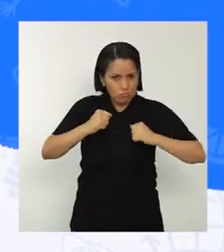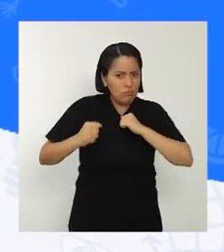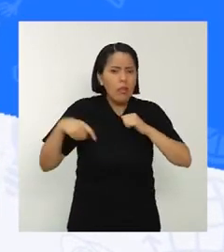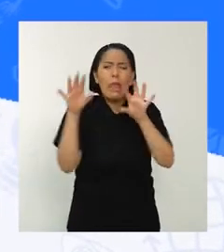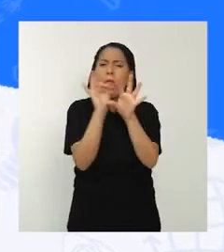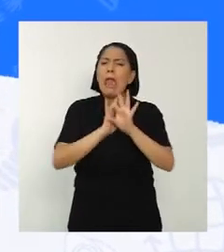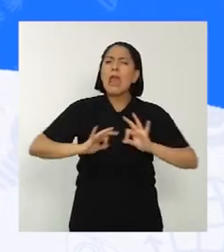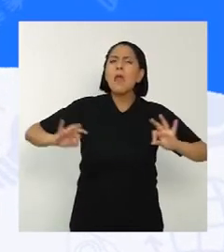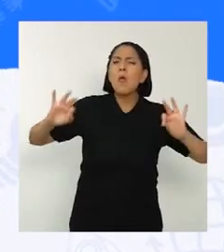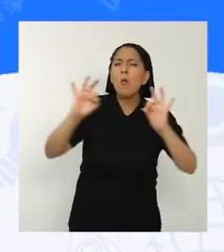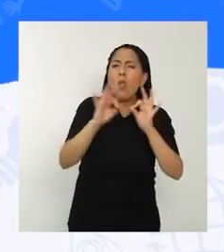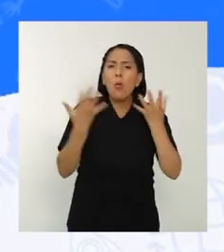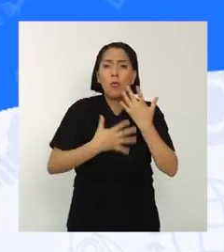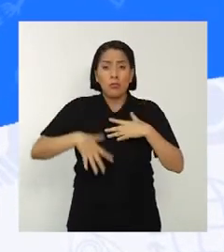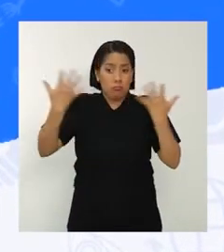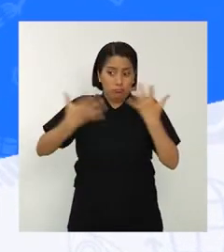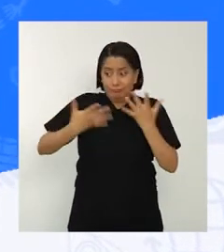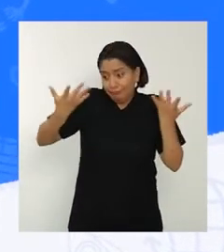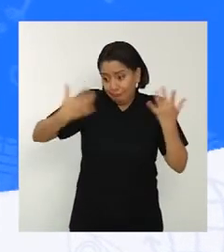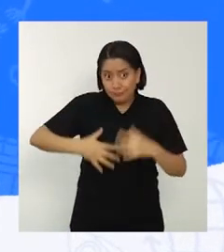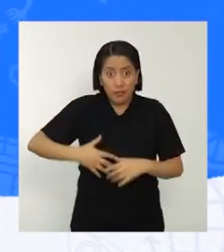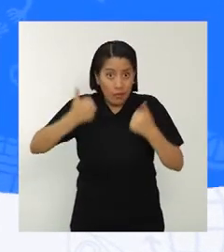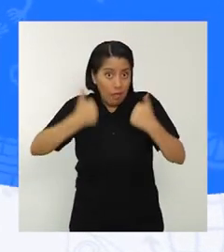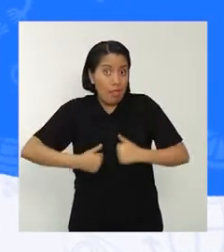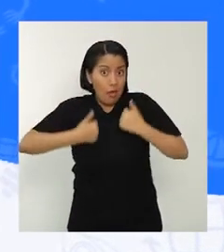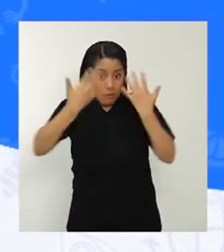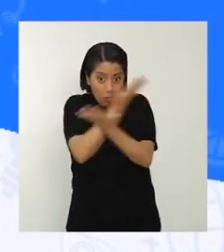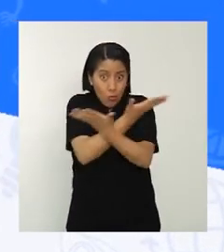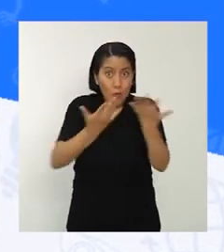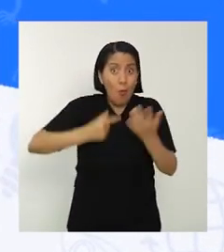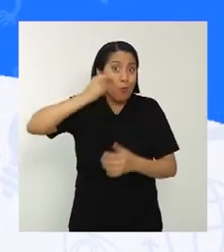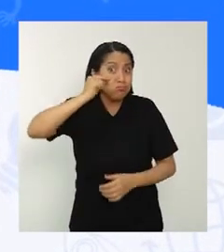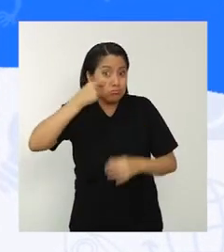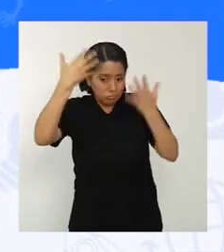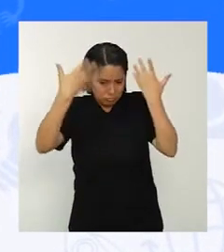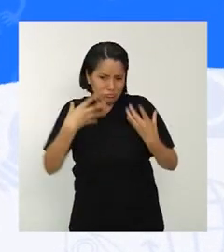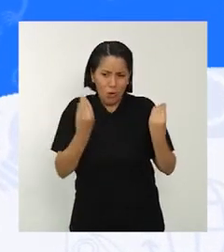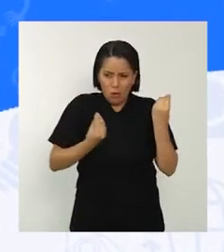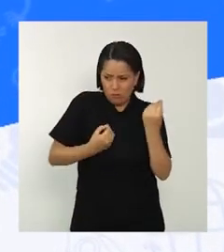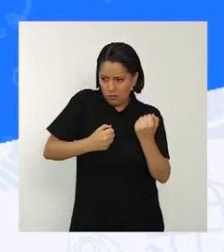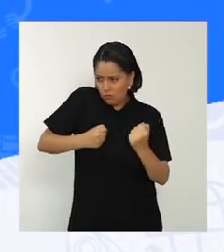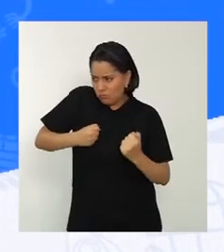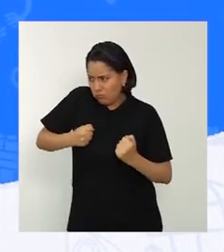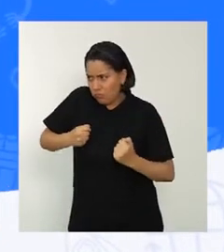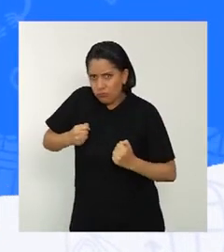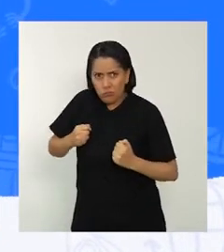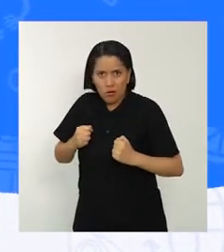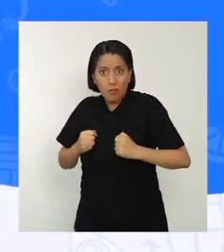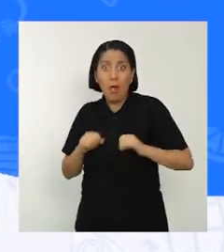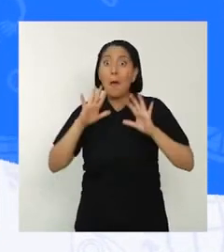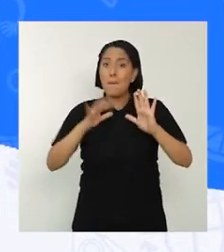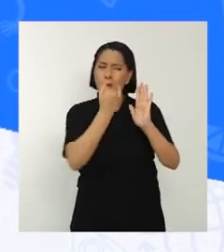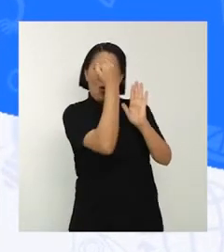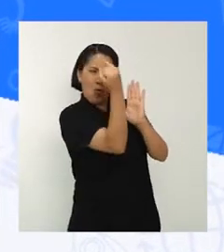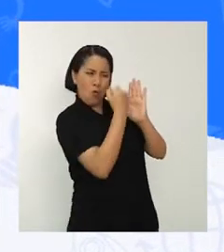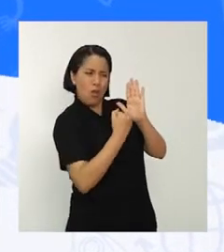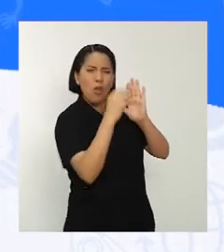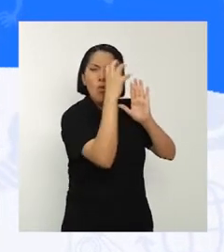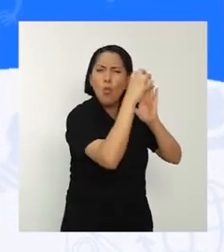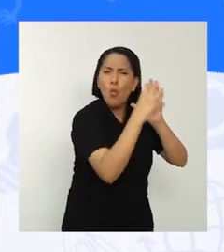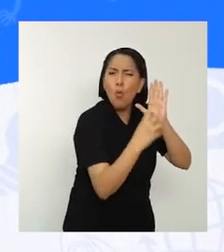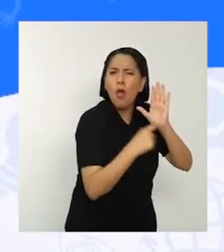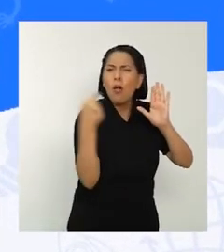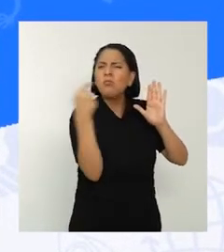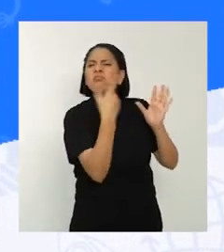importante tener en cuenta que en la vida real muchos movimientos que hacemos son sutiles. En cambio, en un cómic